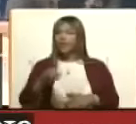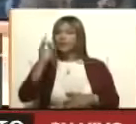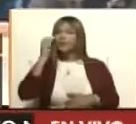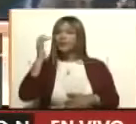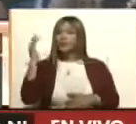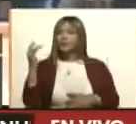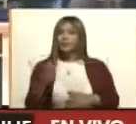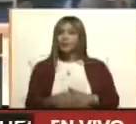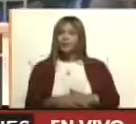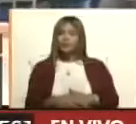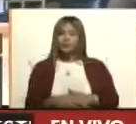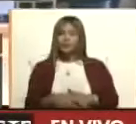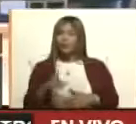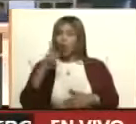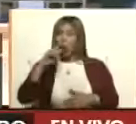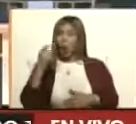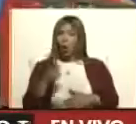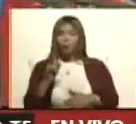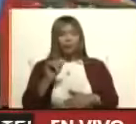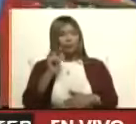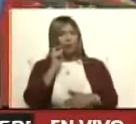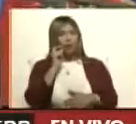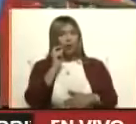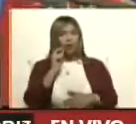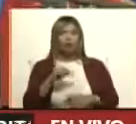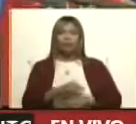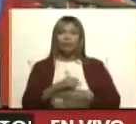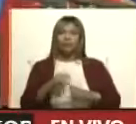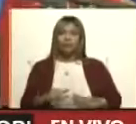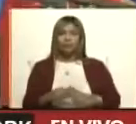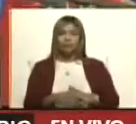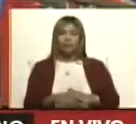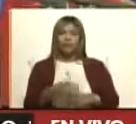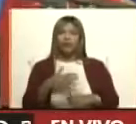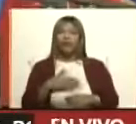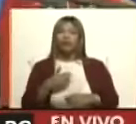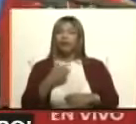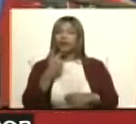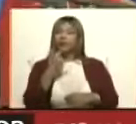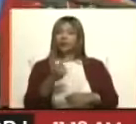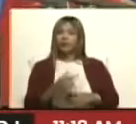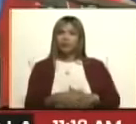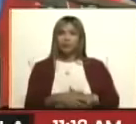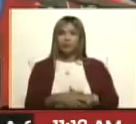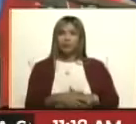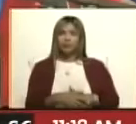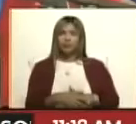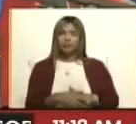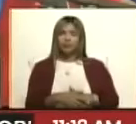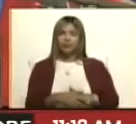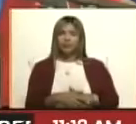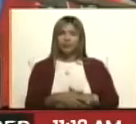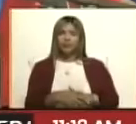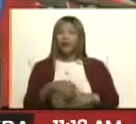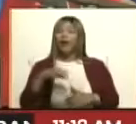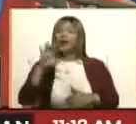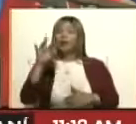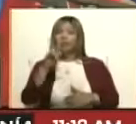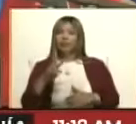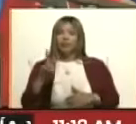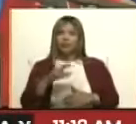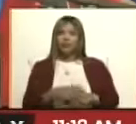Imagínense, hombres y mujeres de la Fuerza Armada Nacional Bolivariana, pretenden decirle al Estado